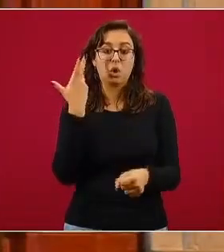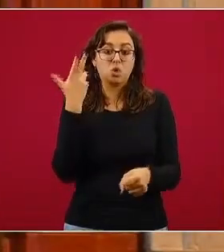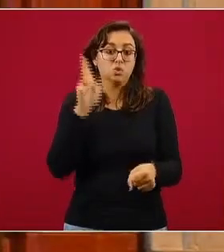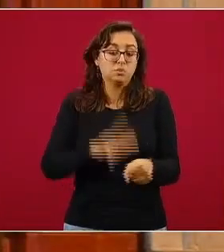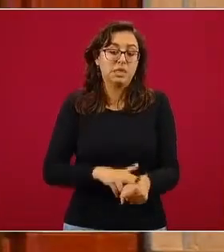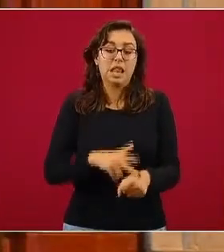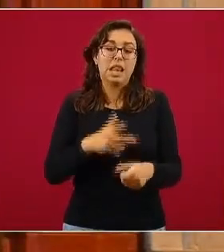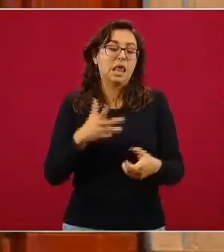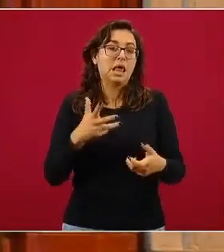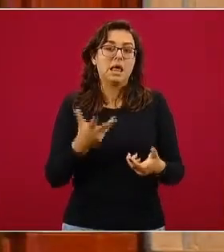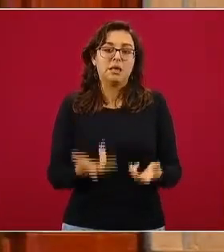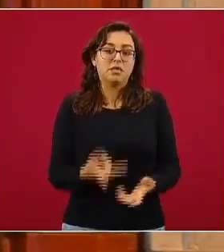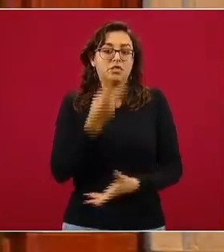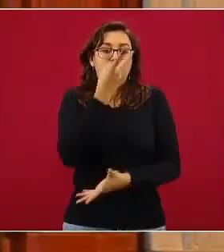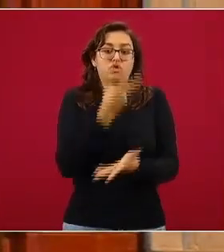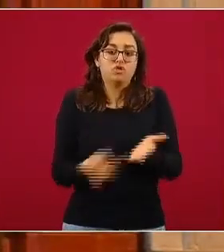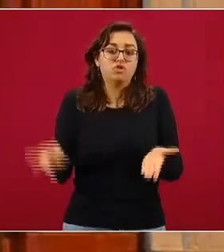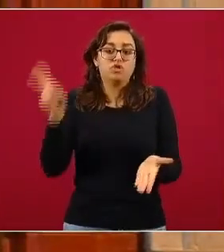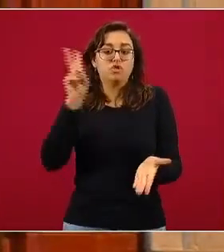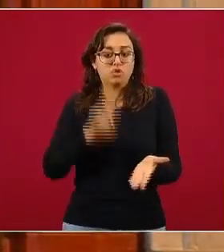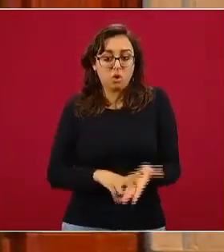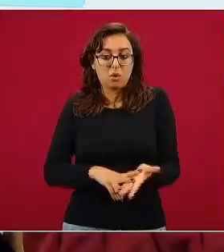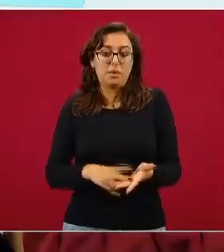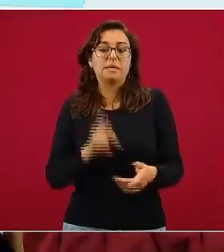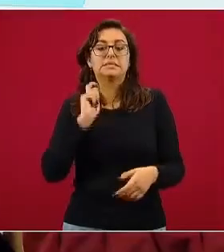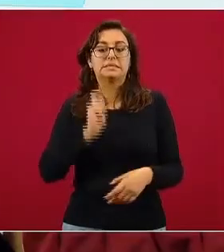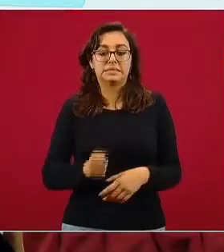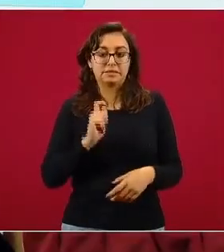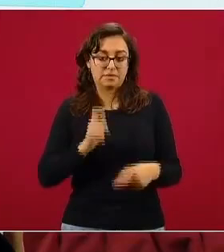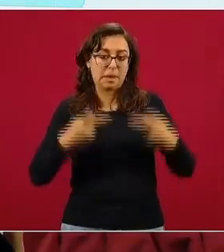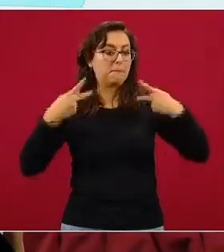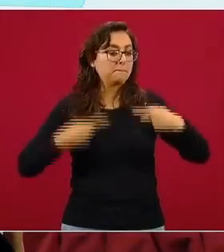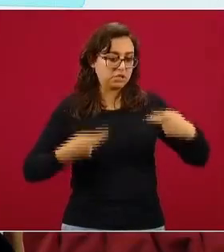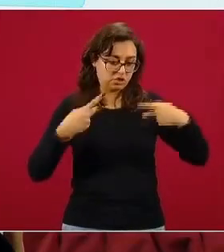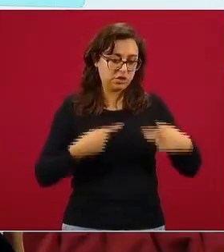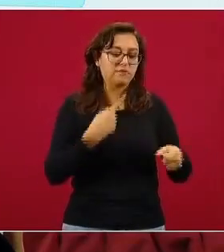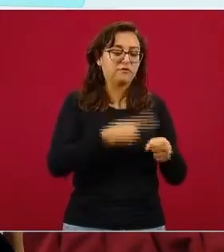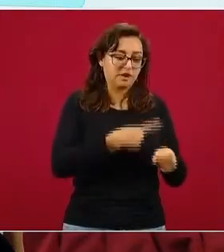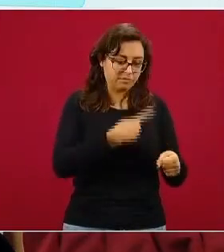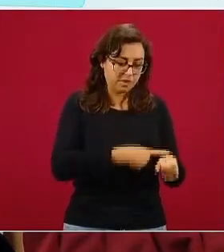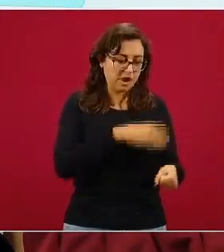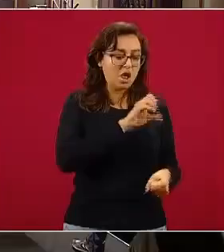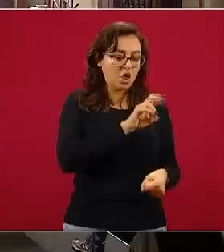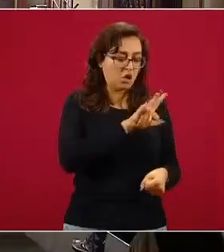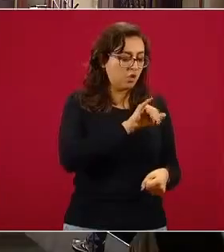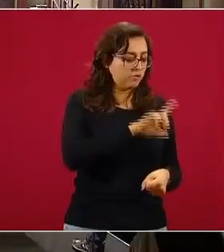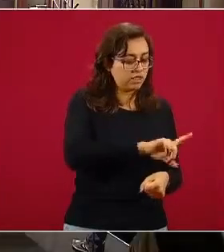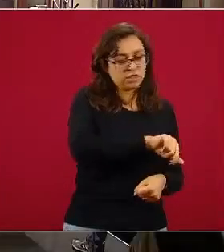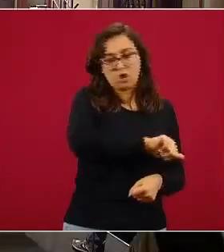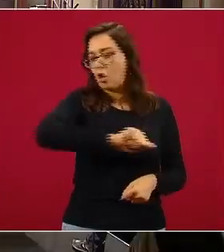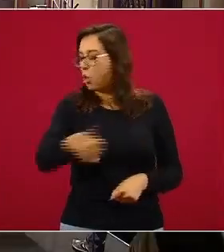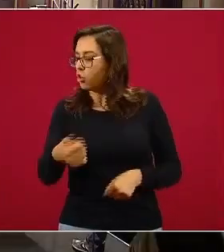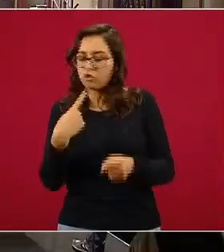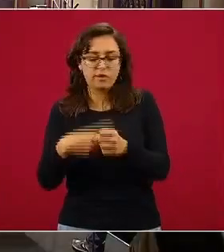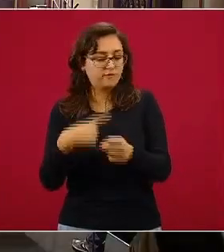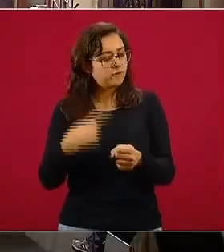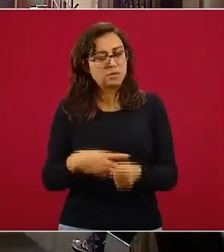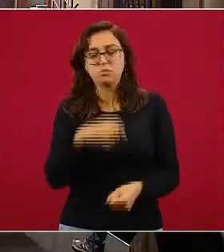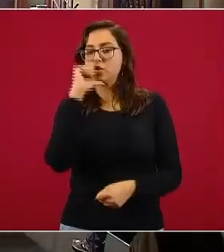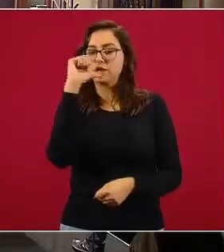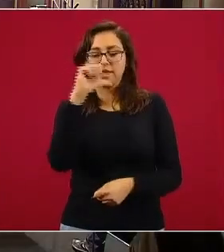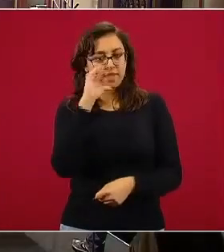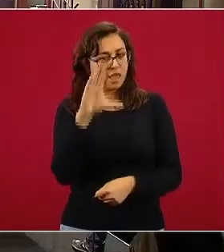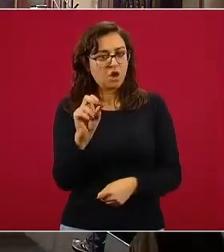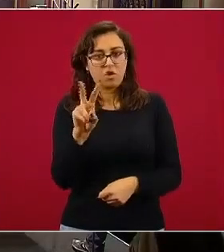la gran mayoría híbridos que les llamamos, es decir, que atienden tanto pacientes con sospecha de COVID como pacientes sin